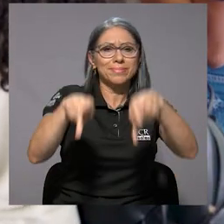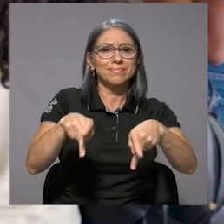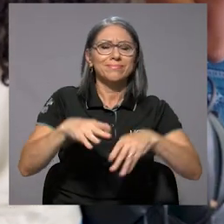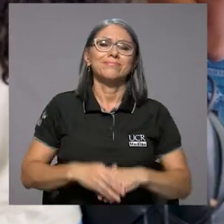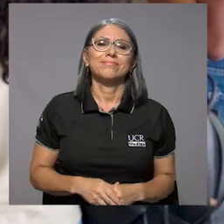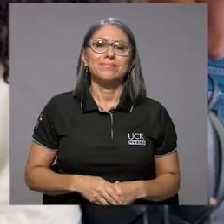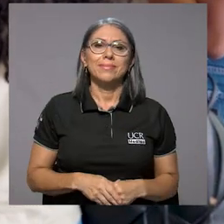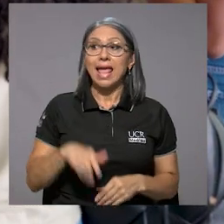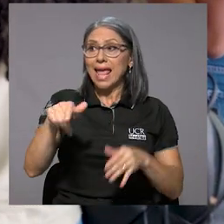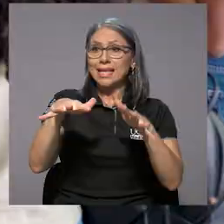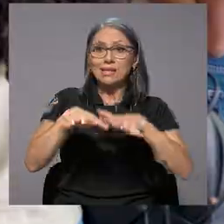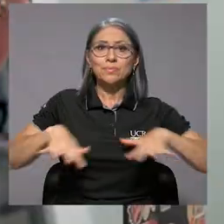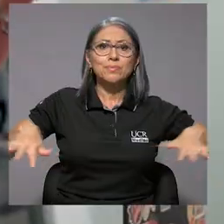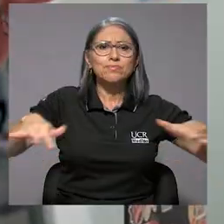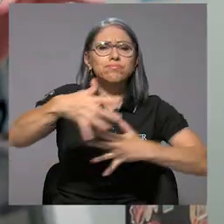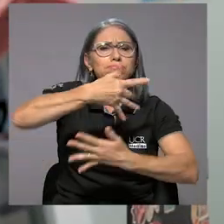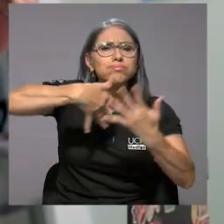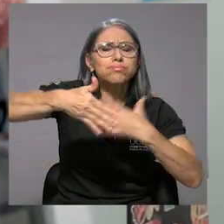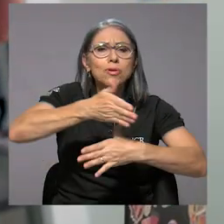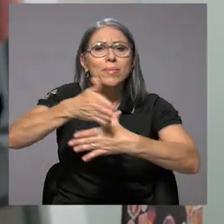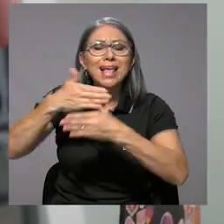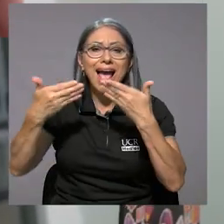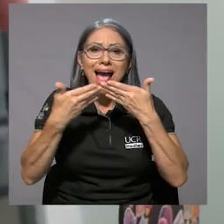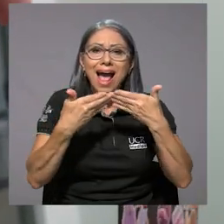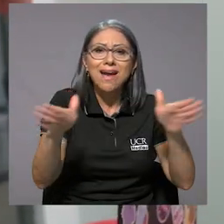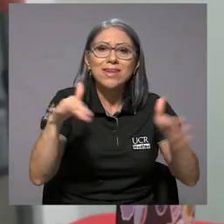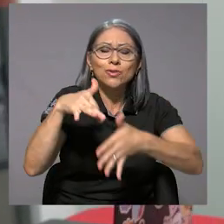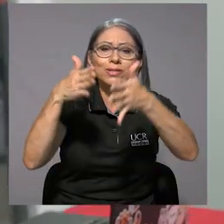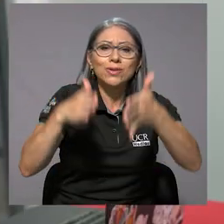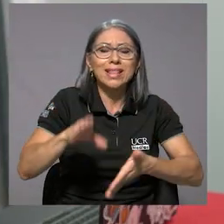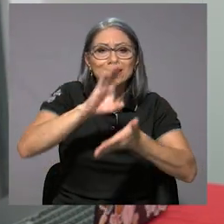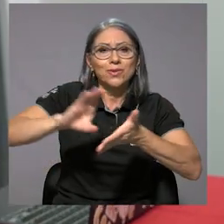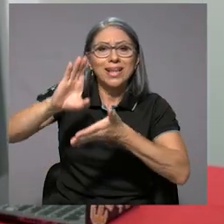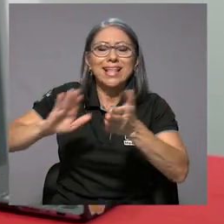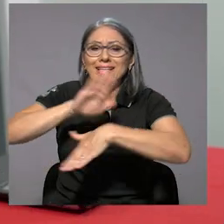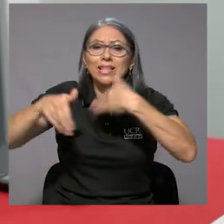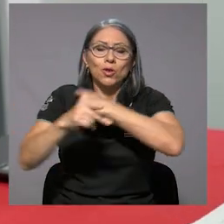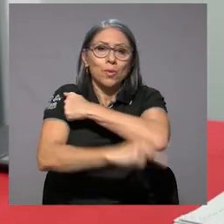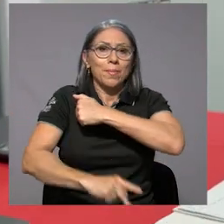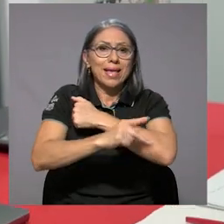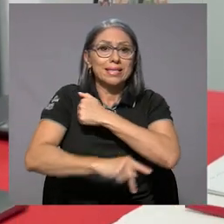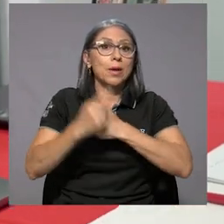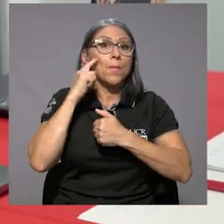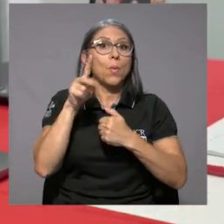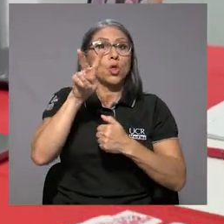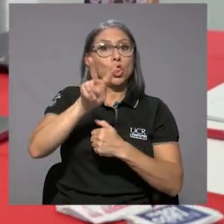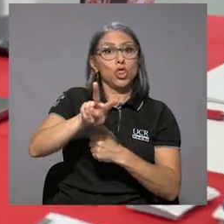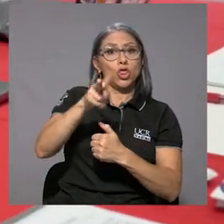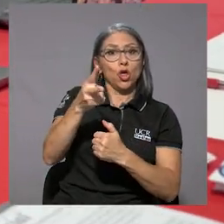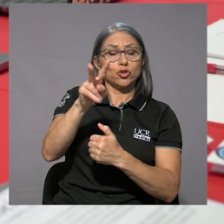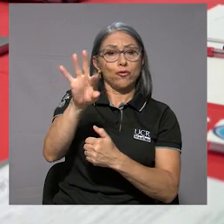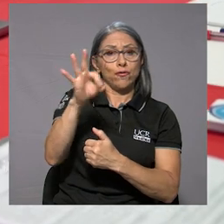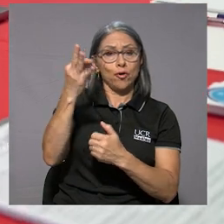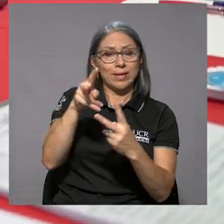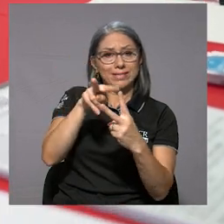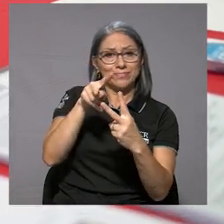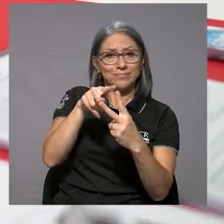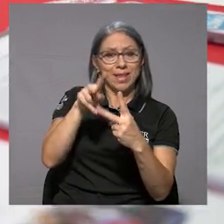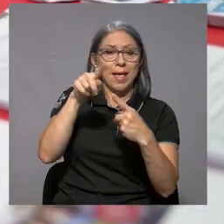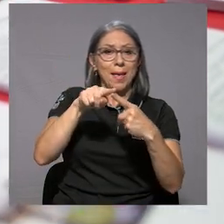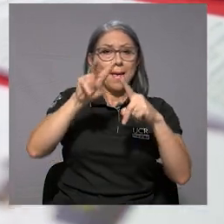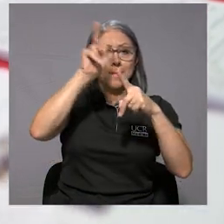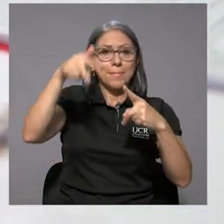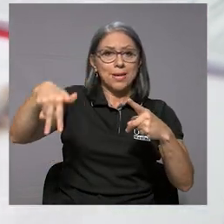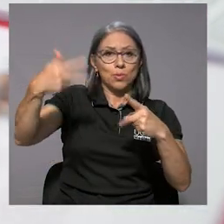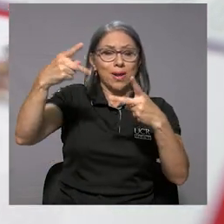Este espacio de convivencia se ha abierto a estudiantes colegiales de todo el país debido a su modalidad híbrida, que mezcló las actividades virtuales con